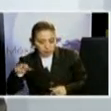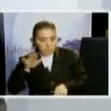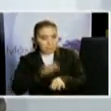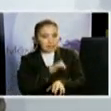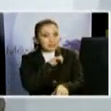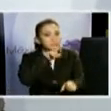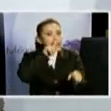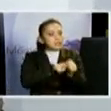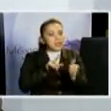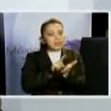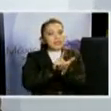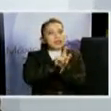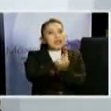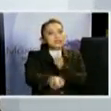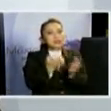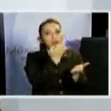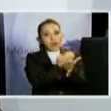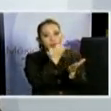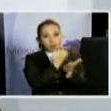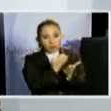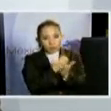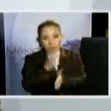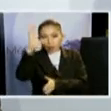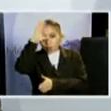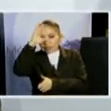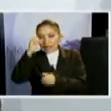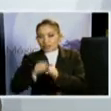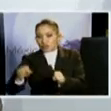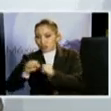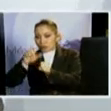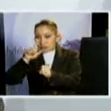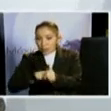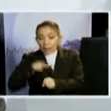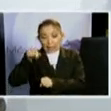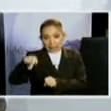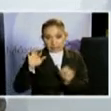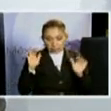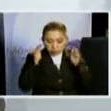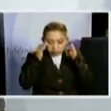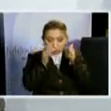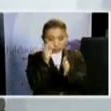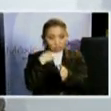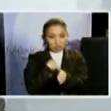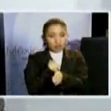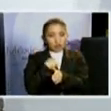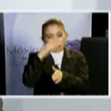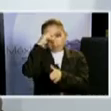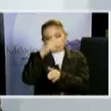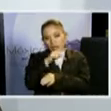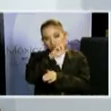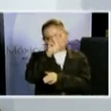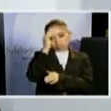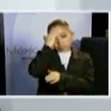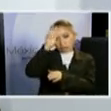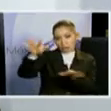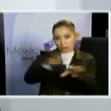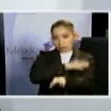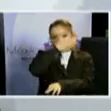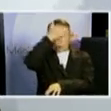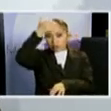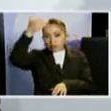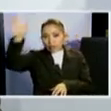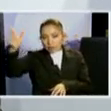particular los derechos económicos, culturales y sociales. En ese sentido, si bien México reconoce que el cambio